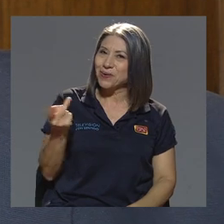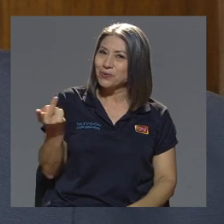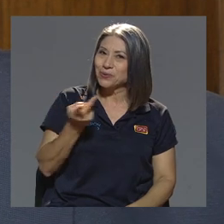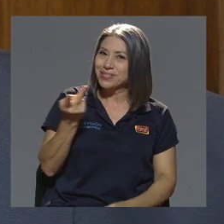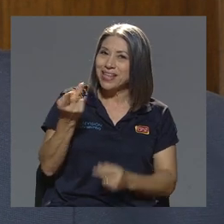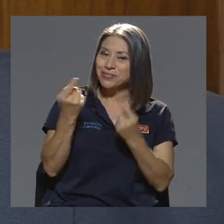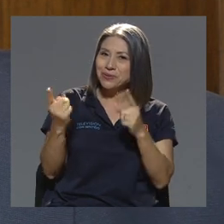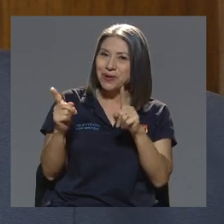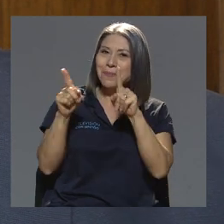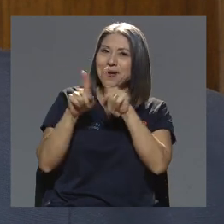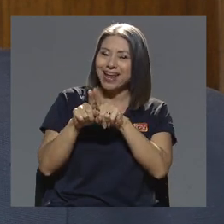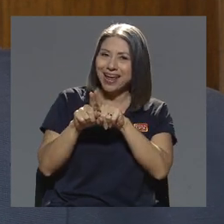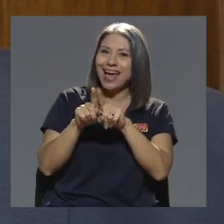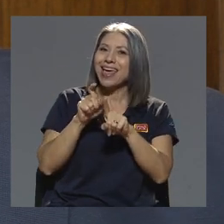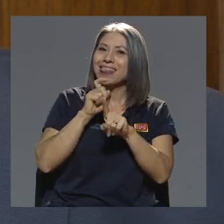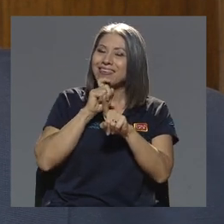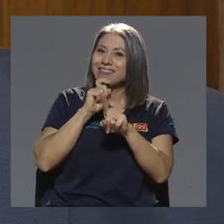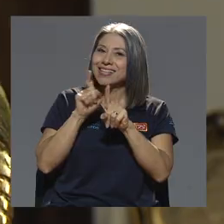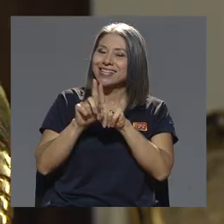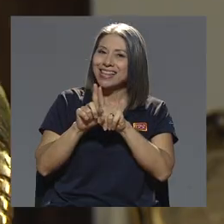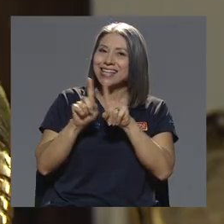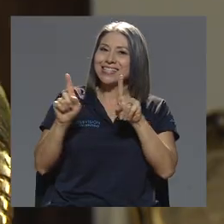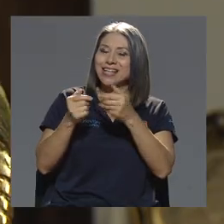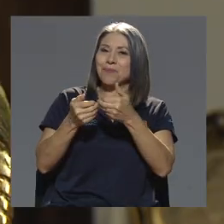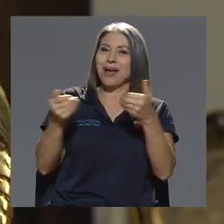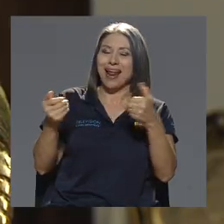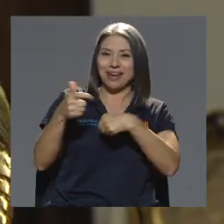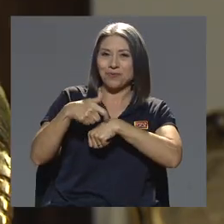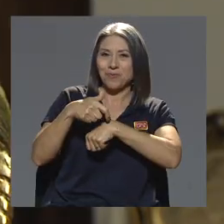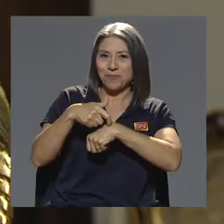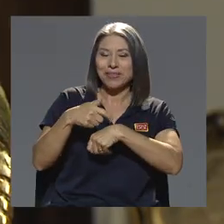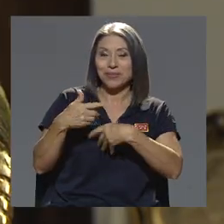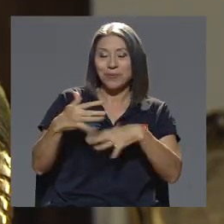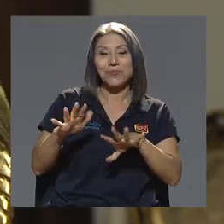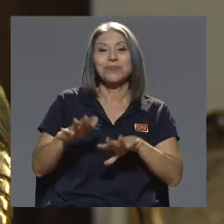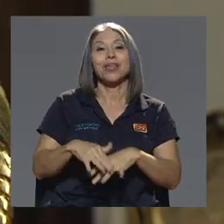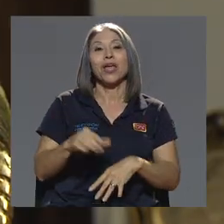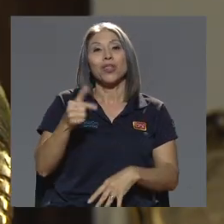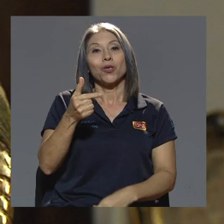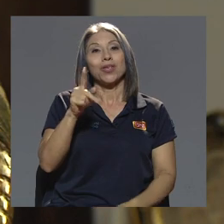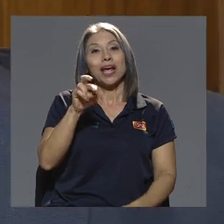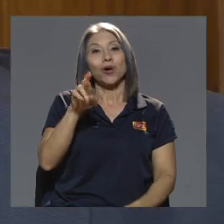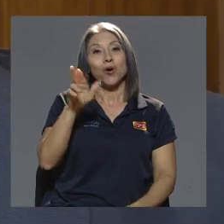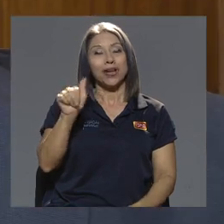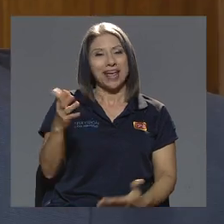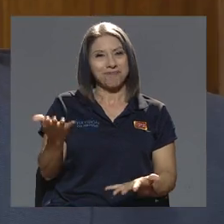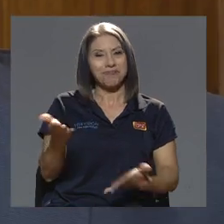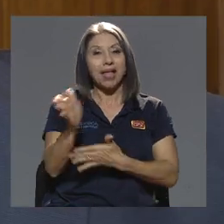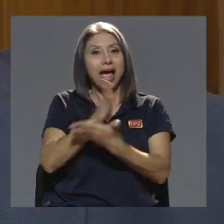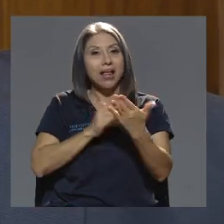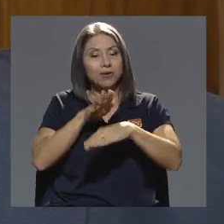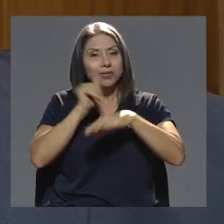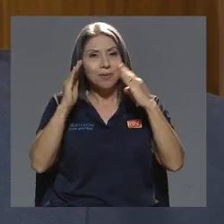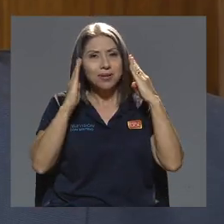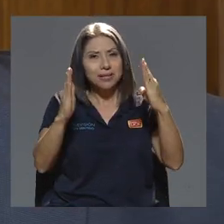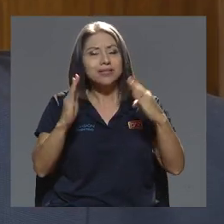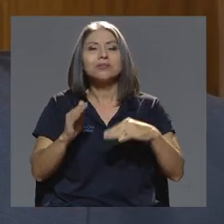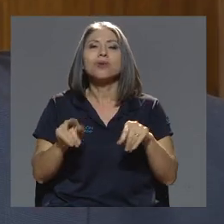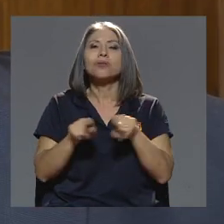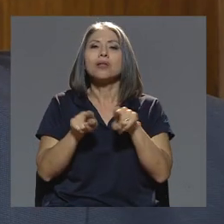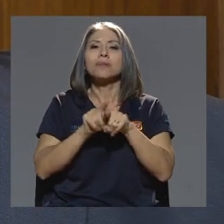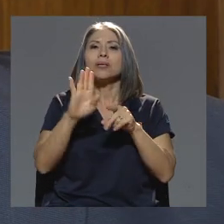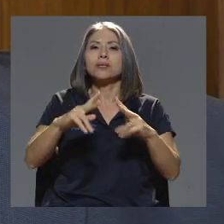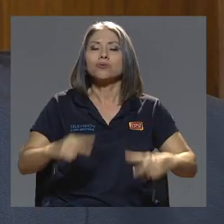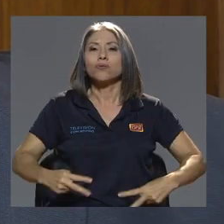muy difícil de separar en un momento determinado de la vida, parece ser. Doña Gloria, hay algo que me llama mucho la atención también en su vida